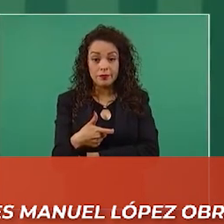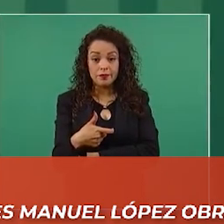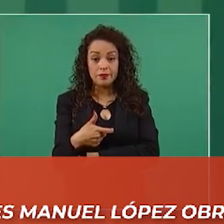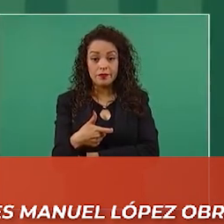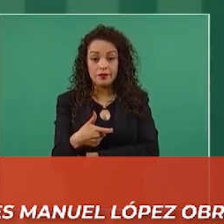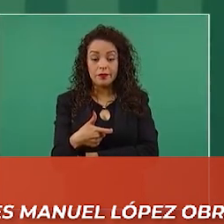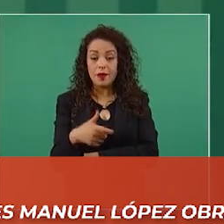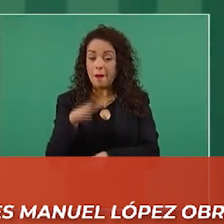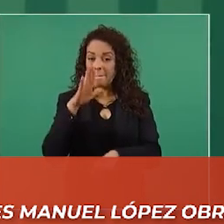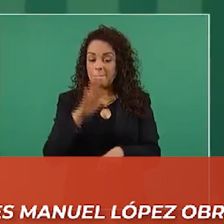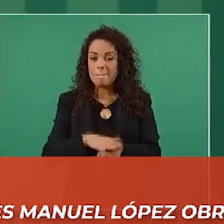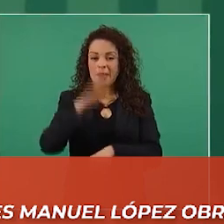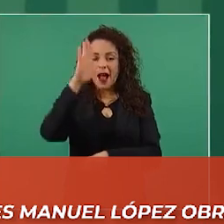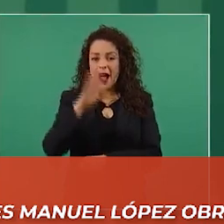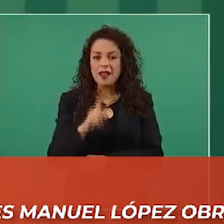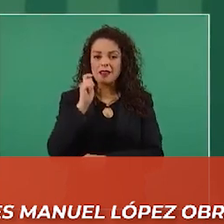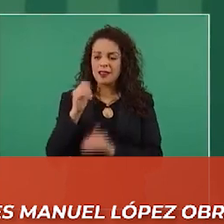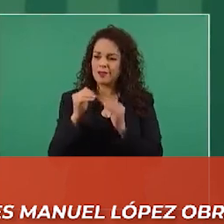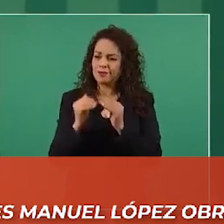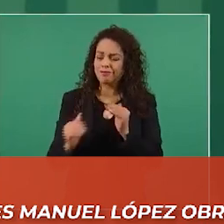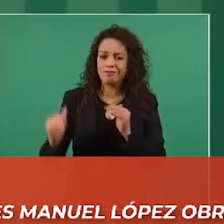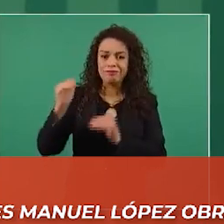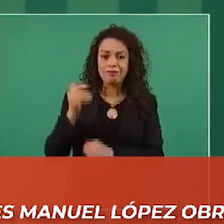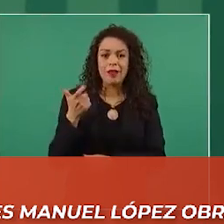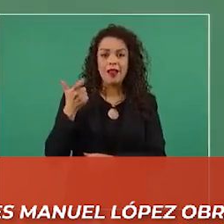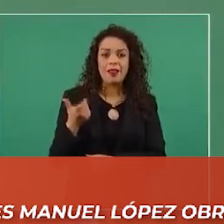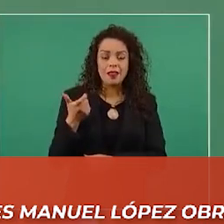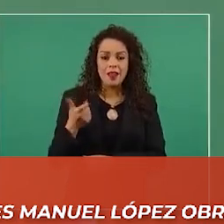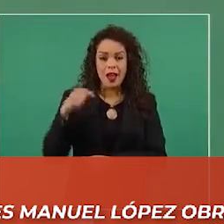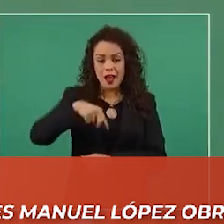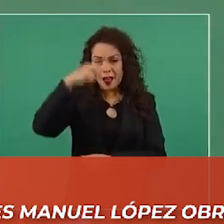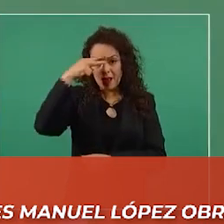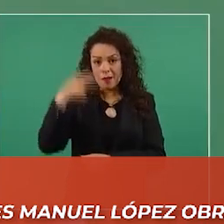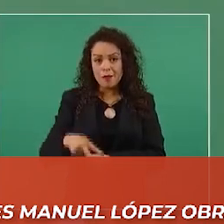significa la principal fuente de ingresos del país.